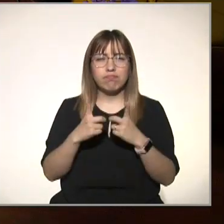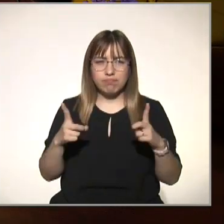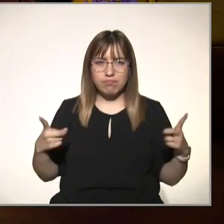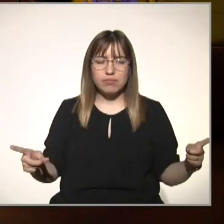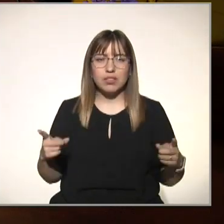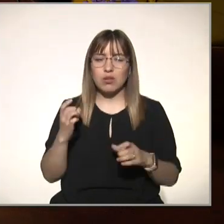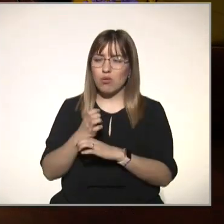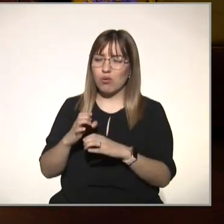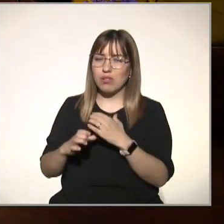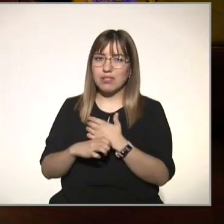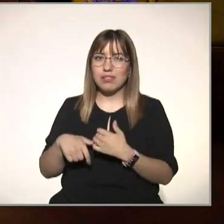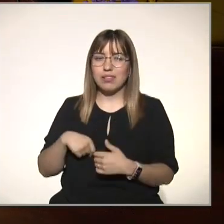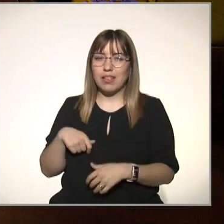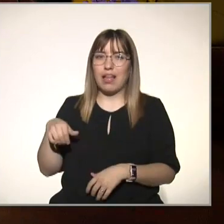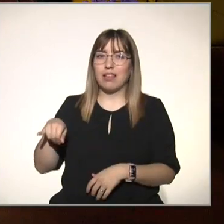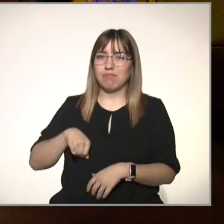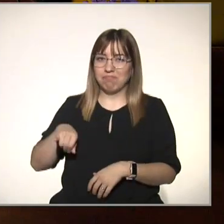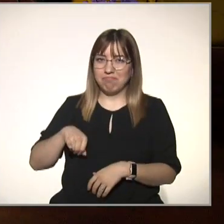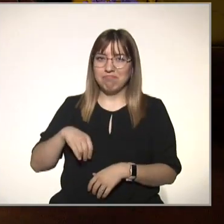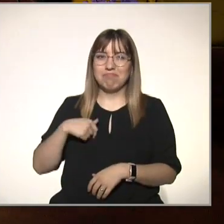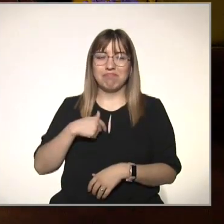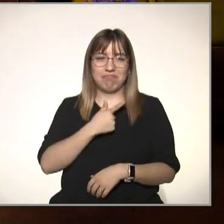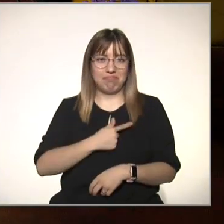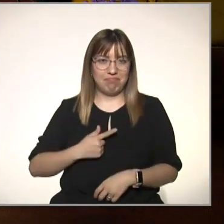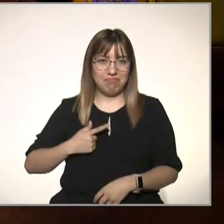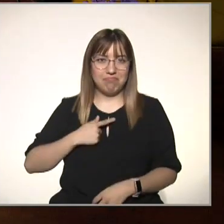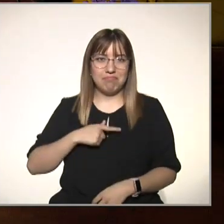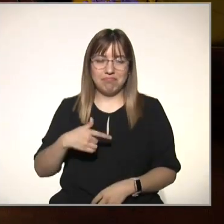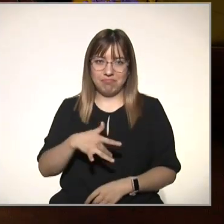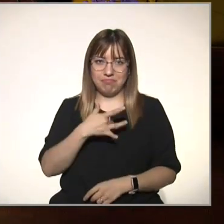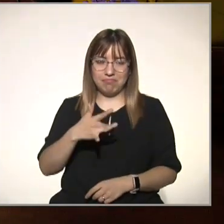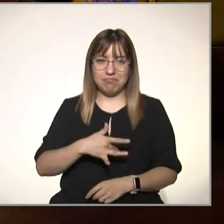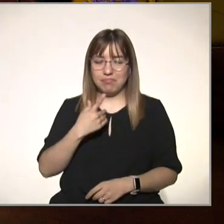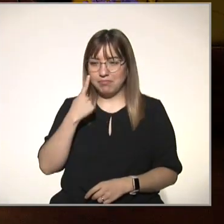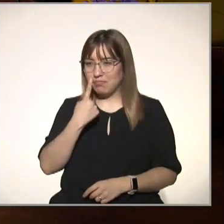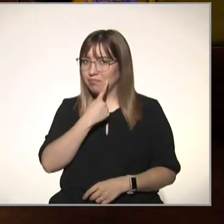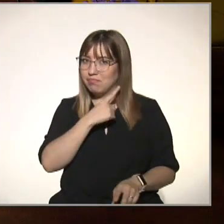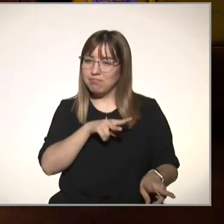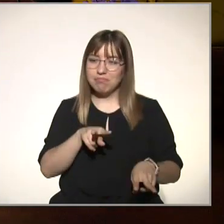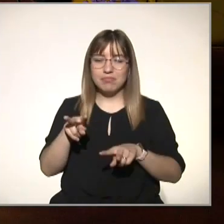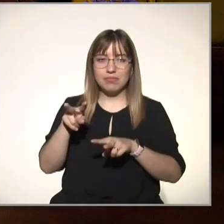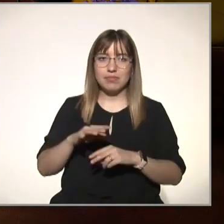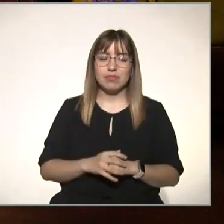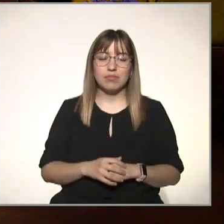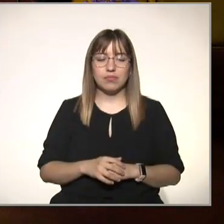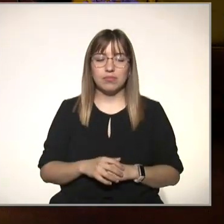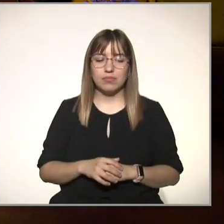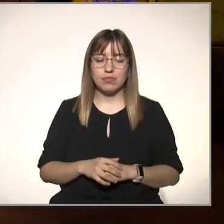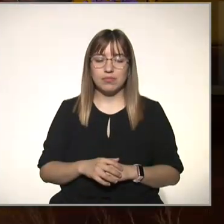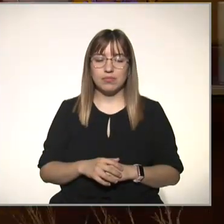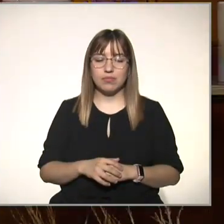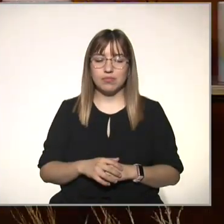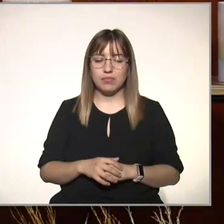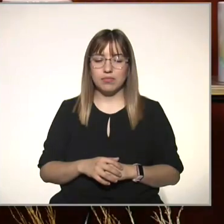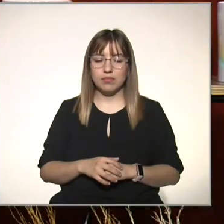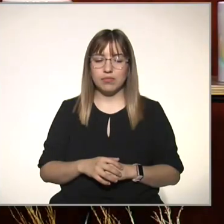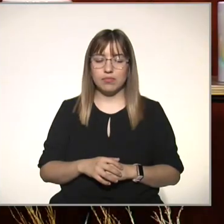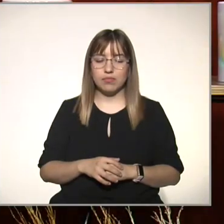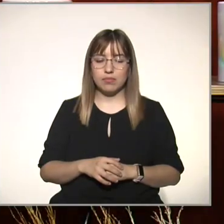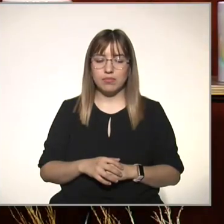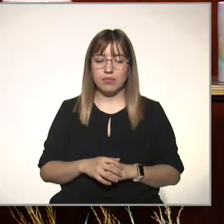las cosas que me gustan en general y que no precisamente van a tener que ver con los roles